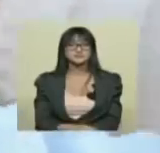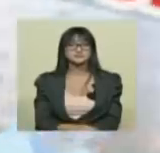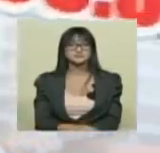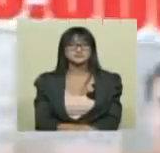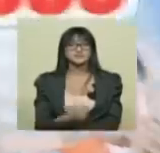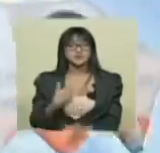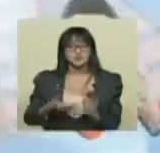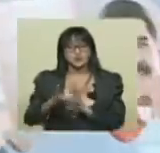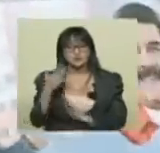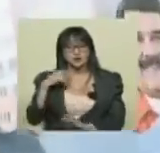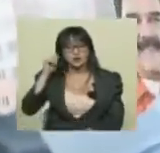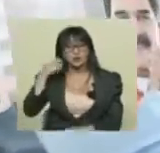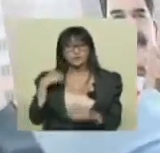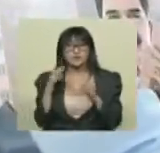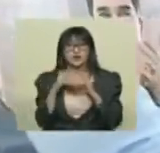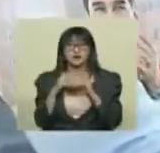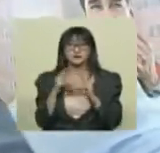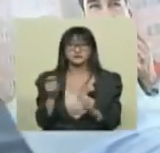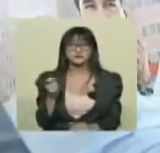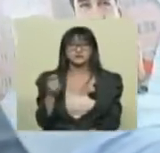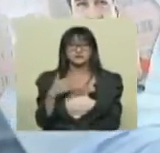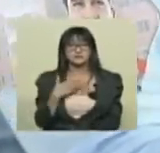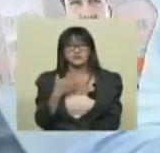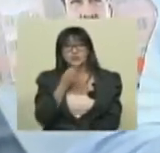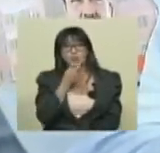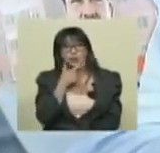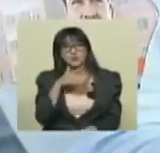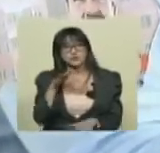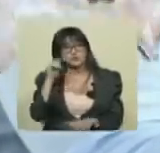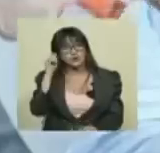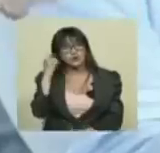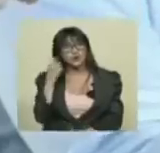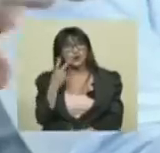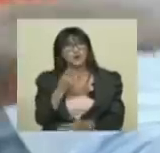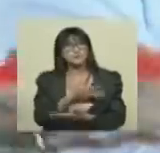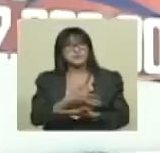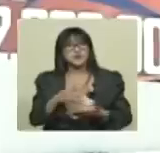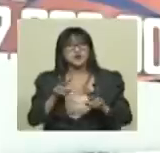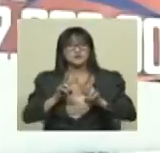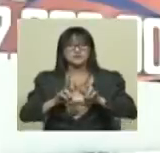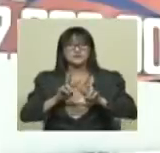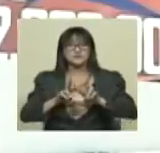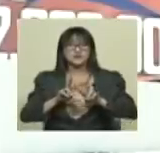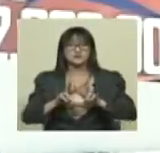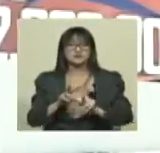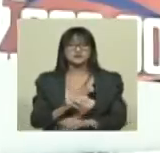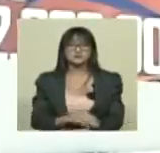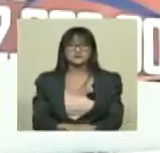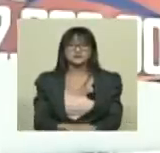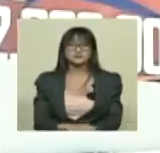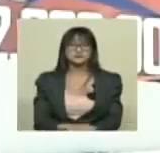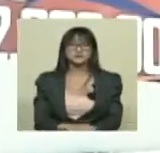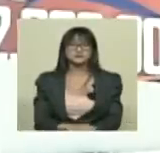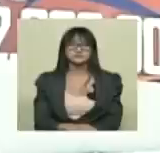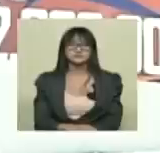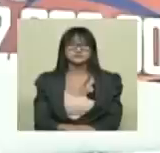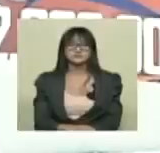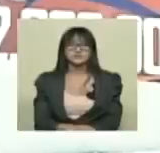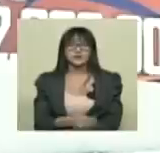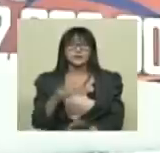Me lo voy a llevar recuerdo para mi casa, ¿verdad? Está bonito este recuerdo de 2 millones de viviendas. Así que con el